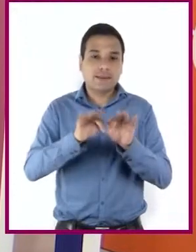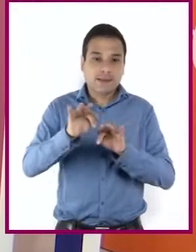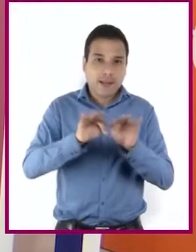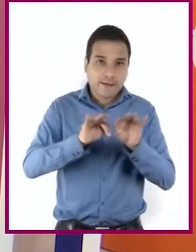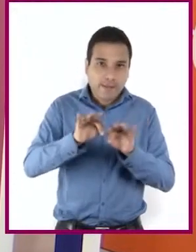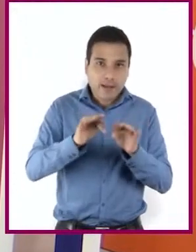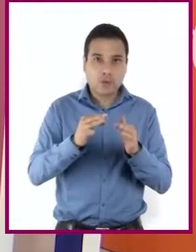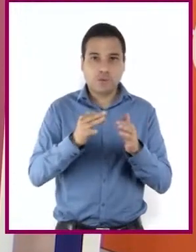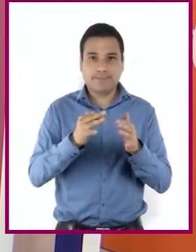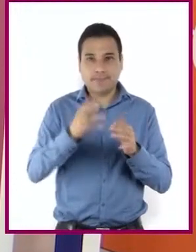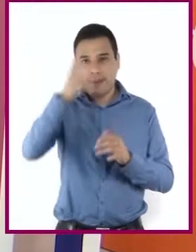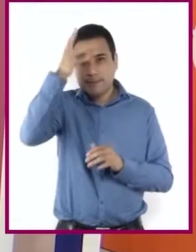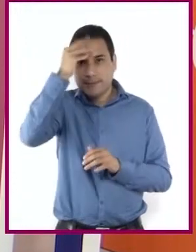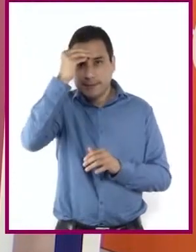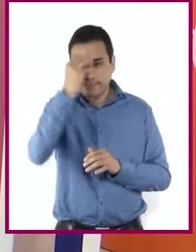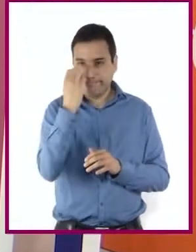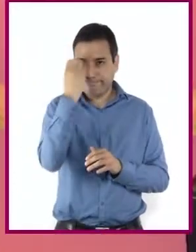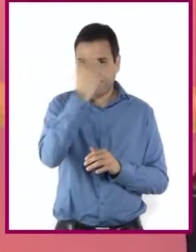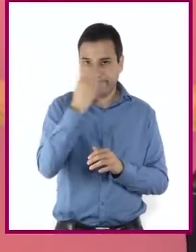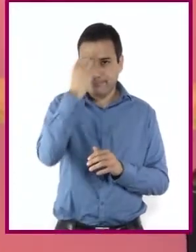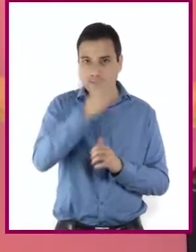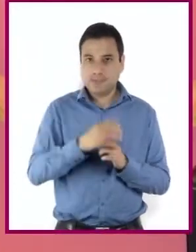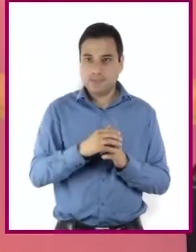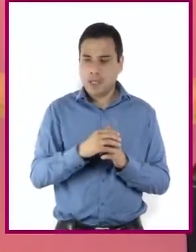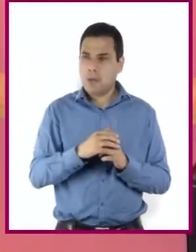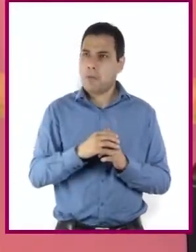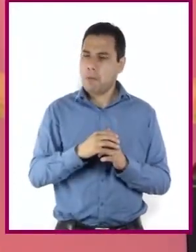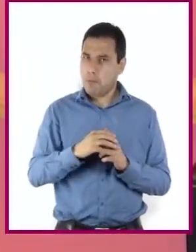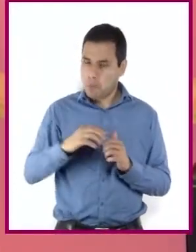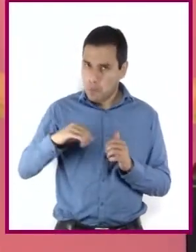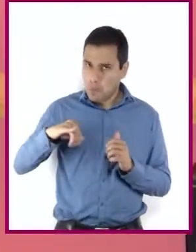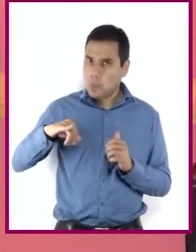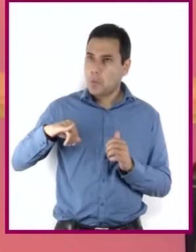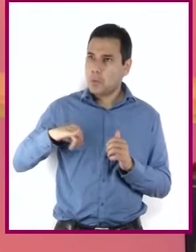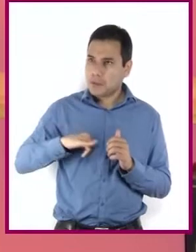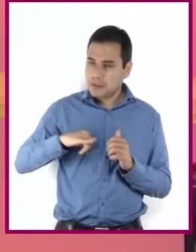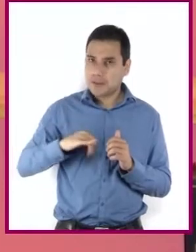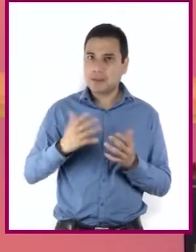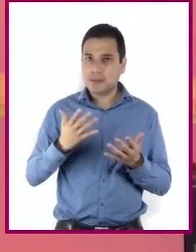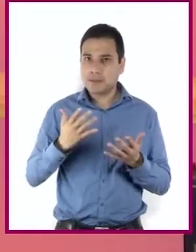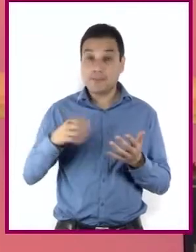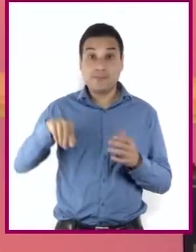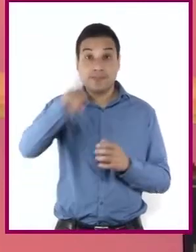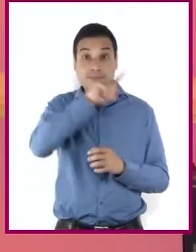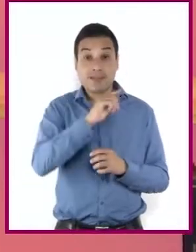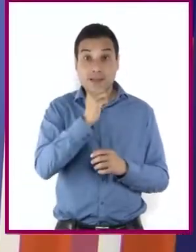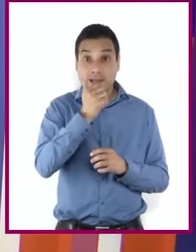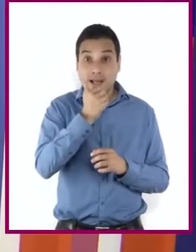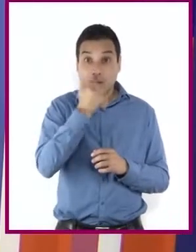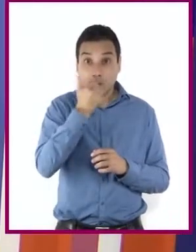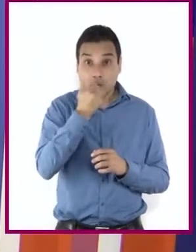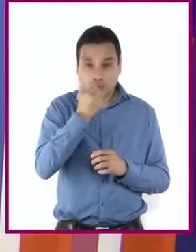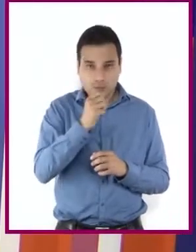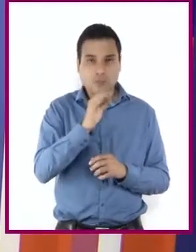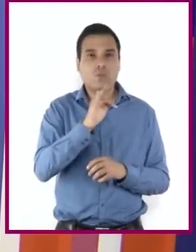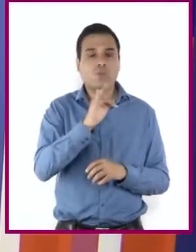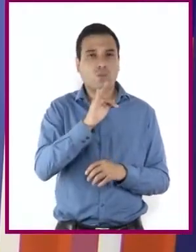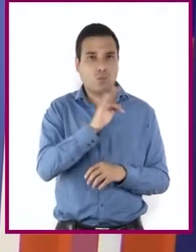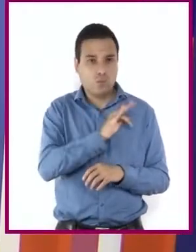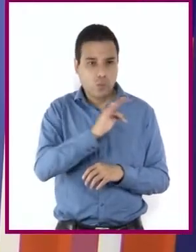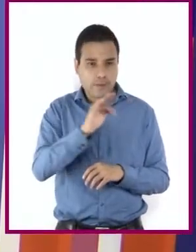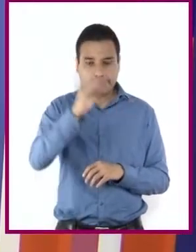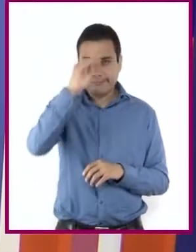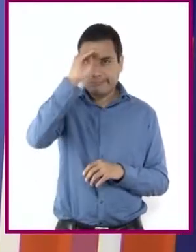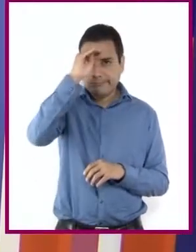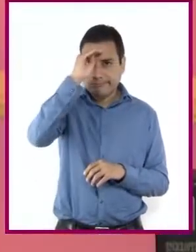las y los alumnos. Eso suena interesante, profesora, ya que les permitirá a nuestras alumnas y alumnos valorar su desempeño